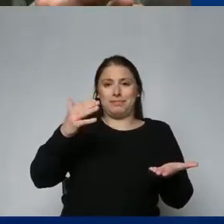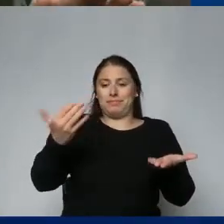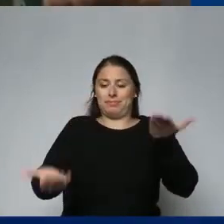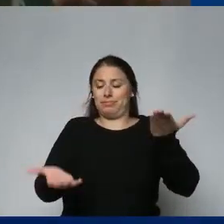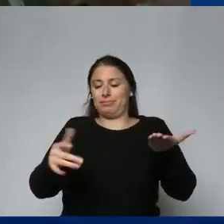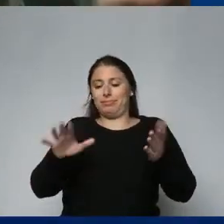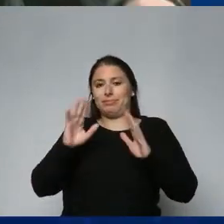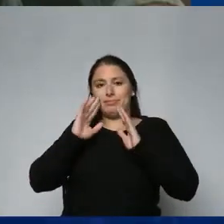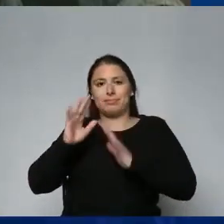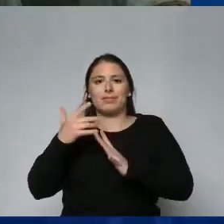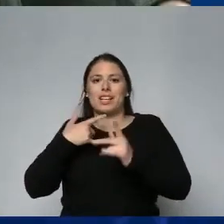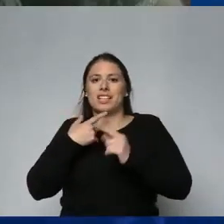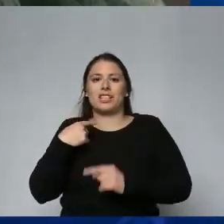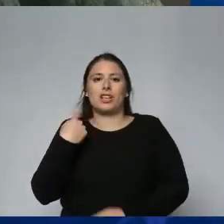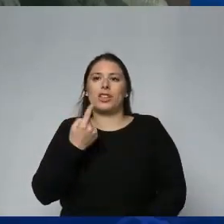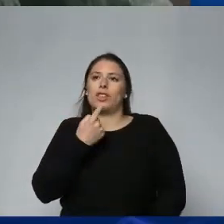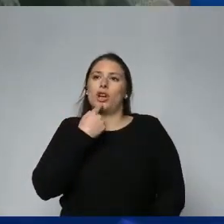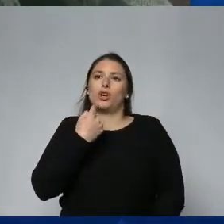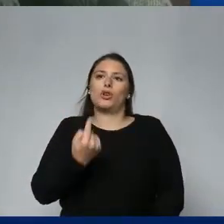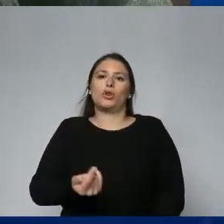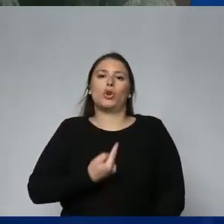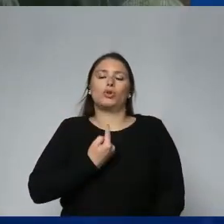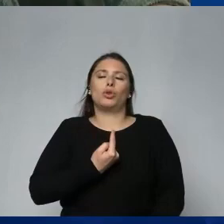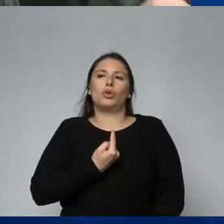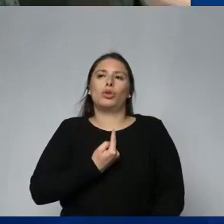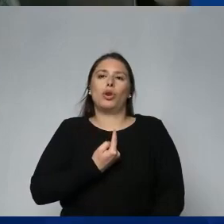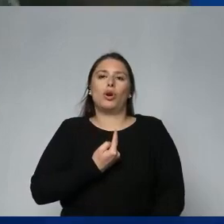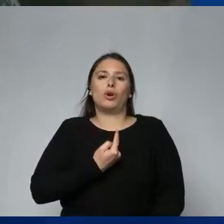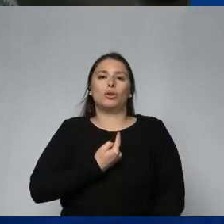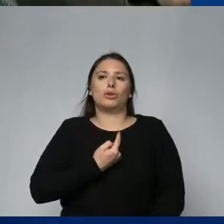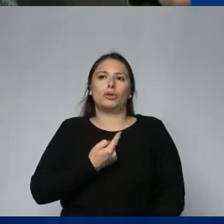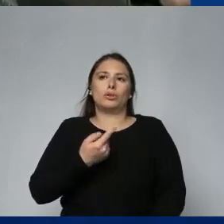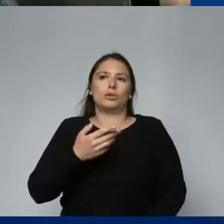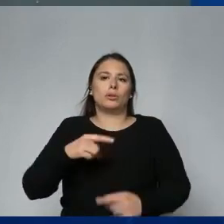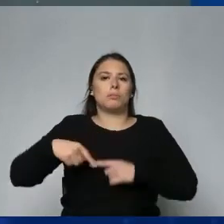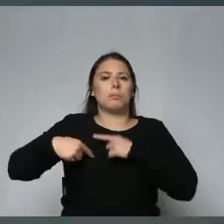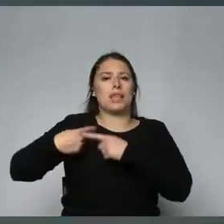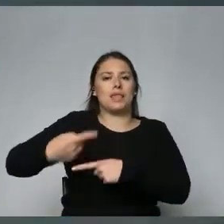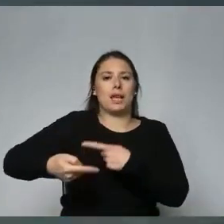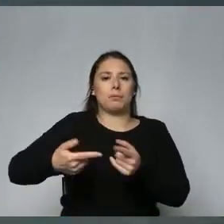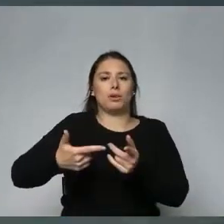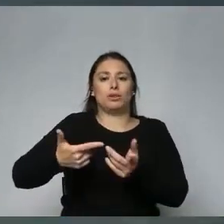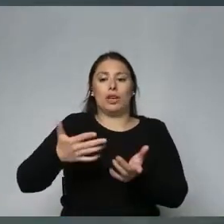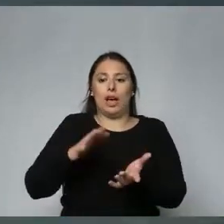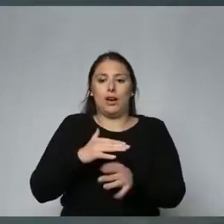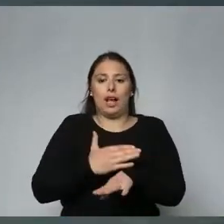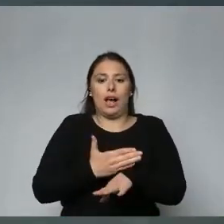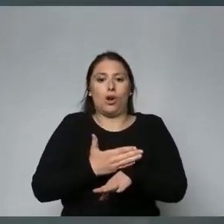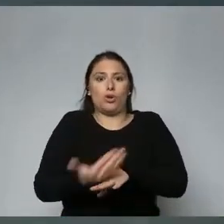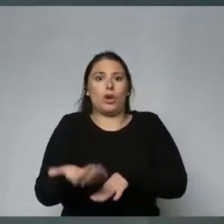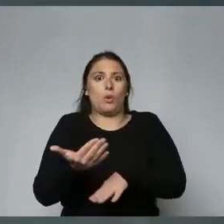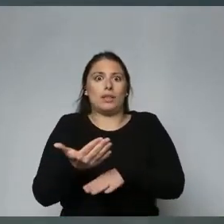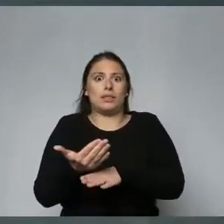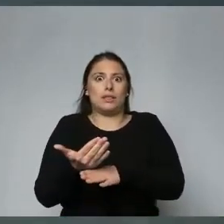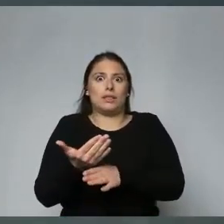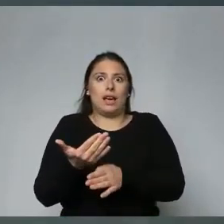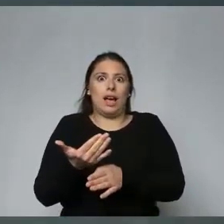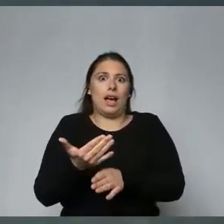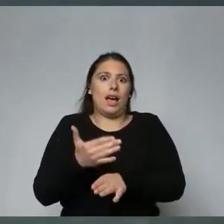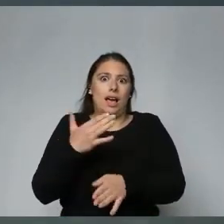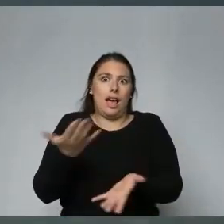bueno, nosotros mantenemos la PER, o sea, lo que se está pagando a las personas que